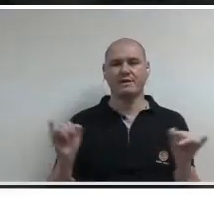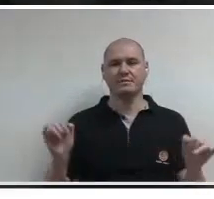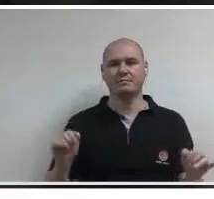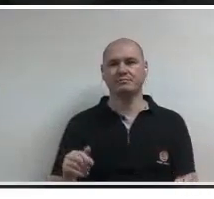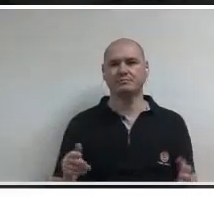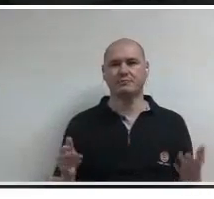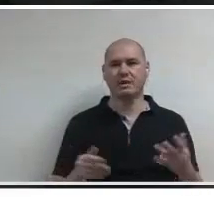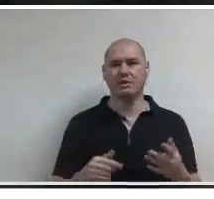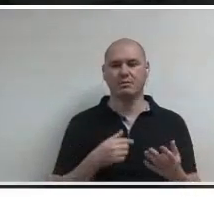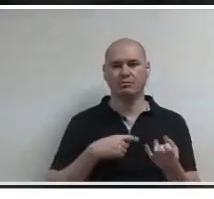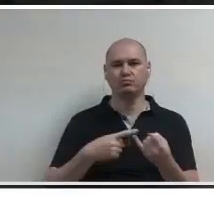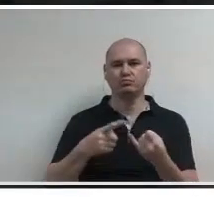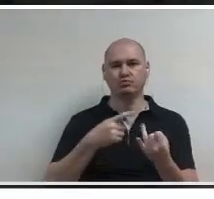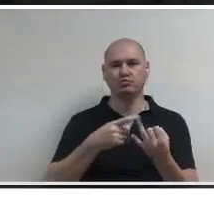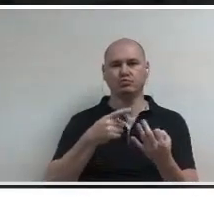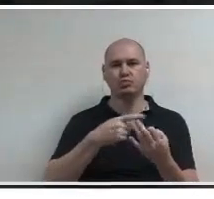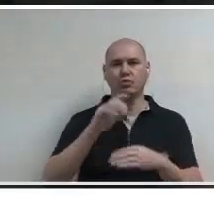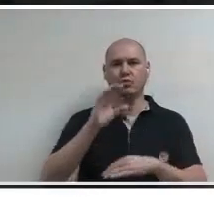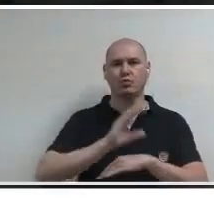Escuela Judicial